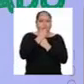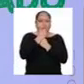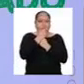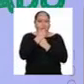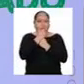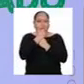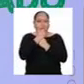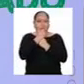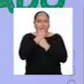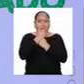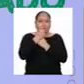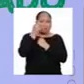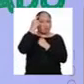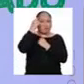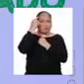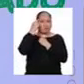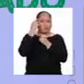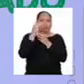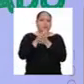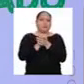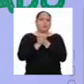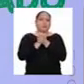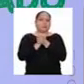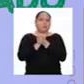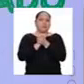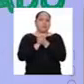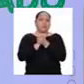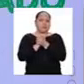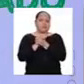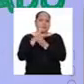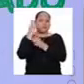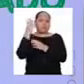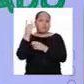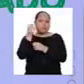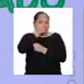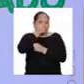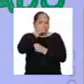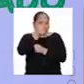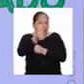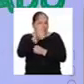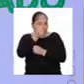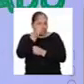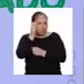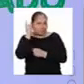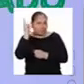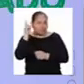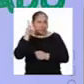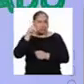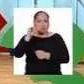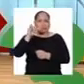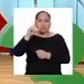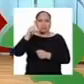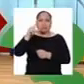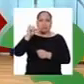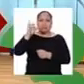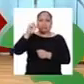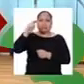llamaré a mi colega, la gran detective, la profesora Liliana.